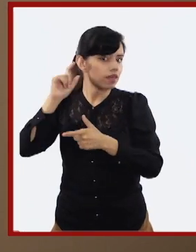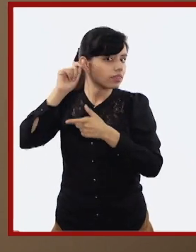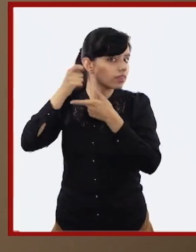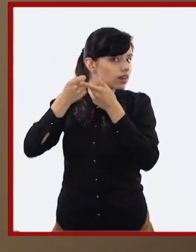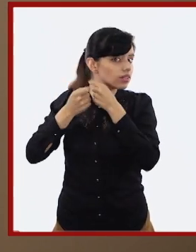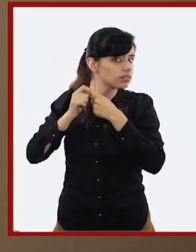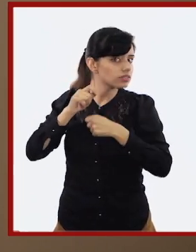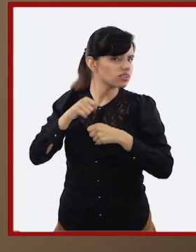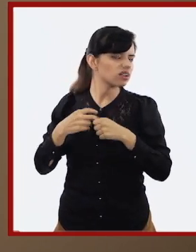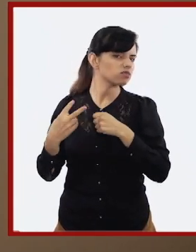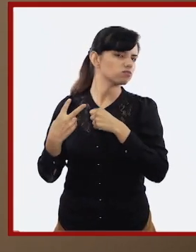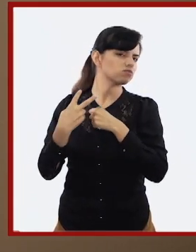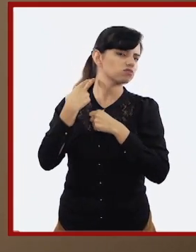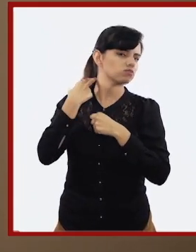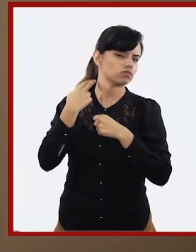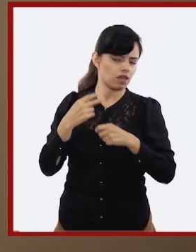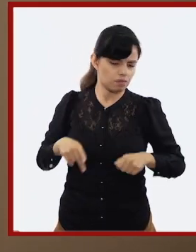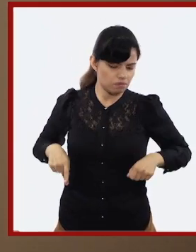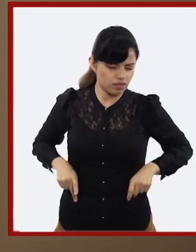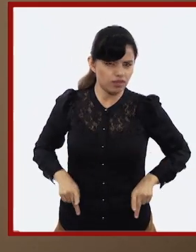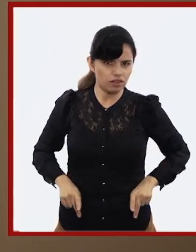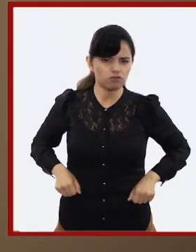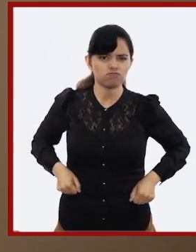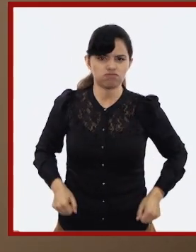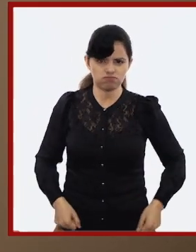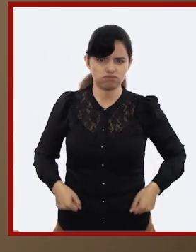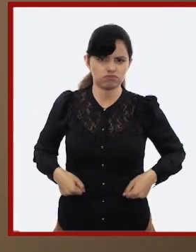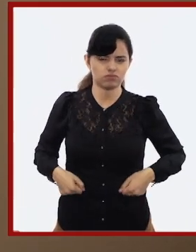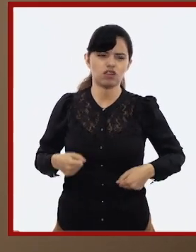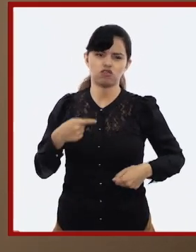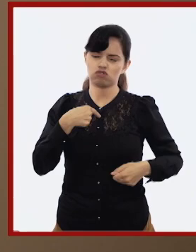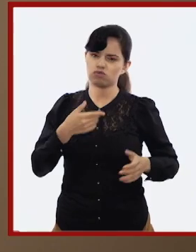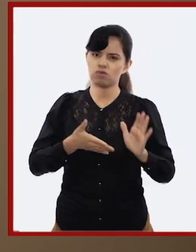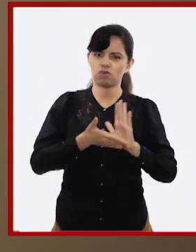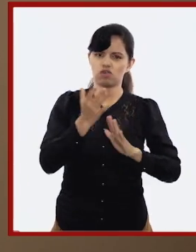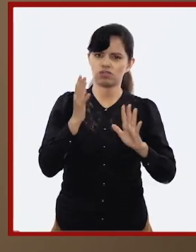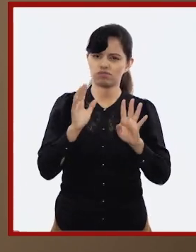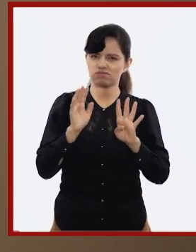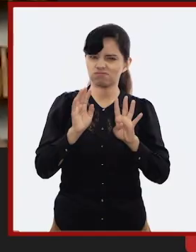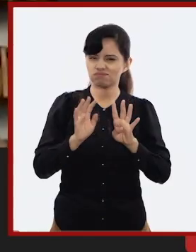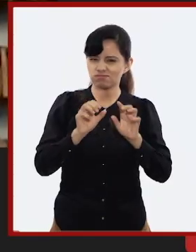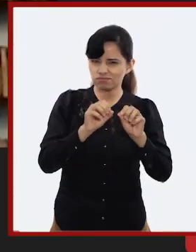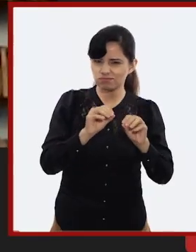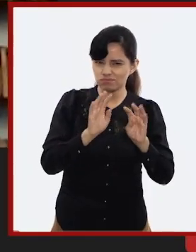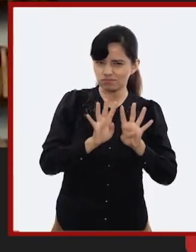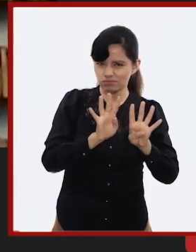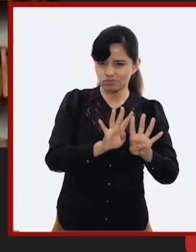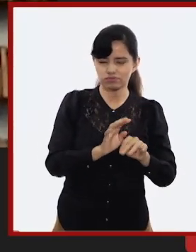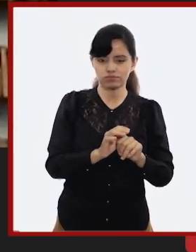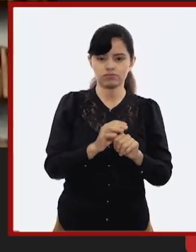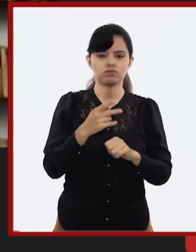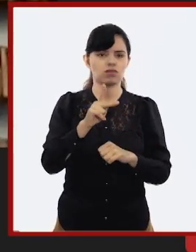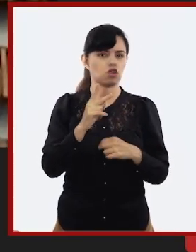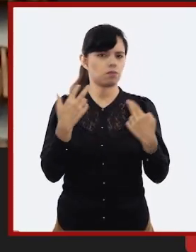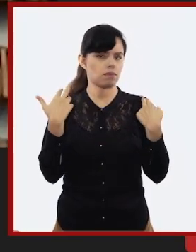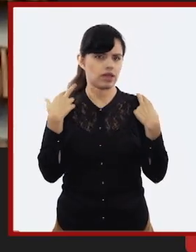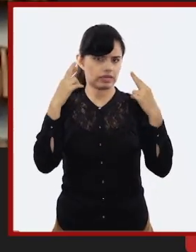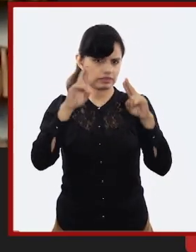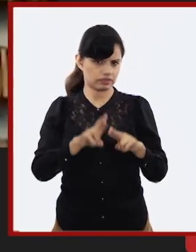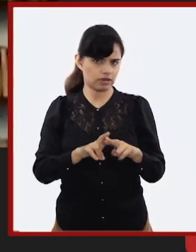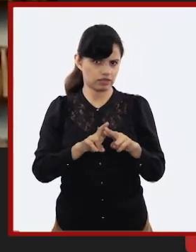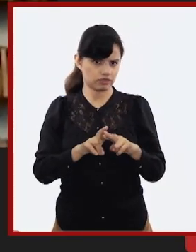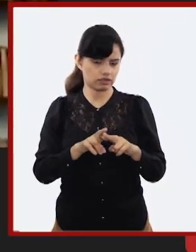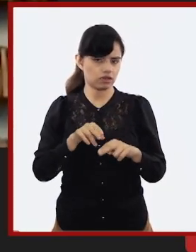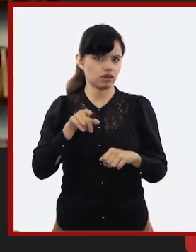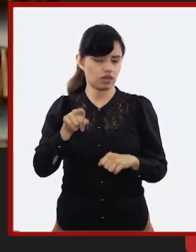se ponían pantalones y se iban a la bola, pero el papel de las maestras normalistas no